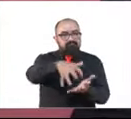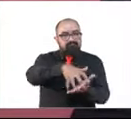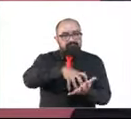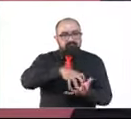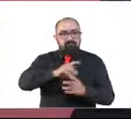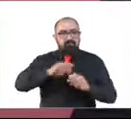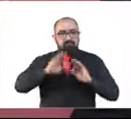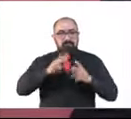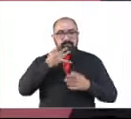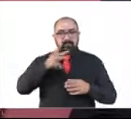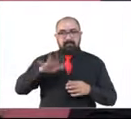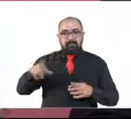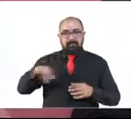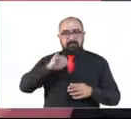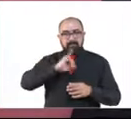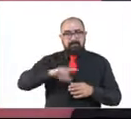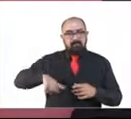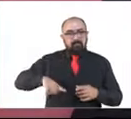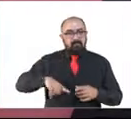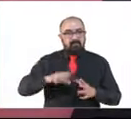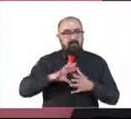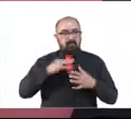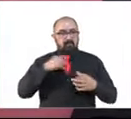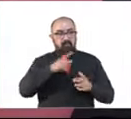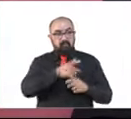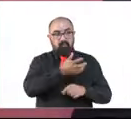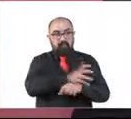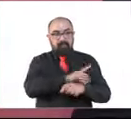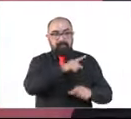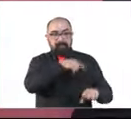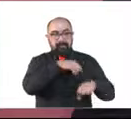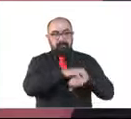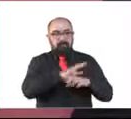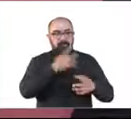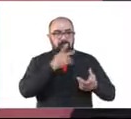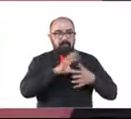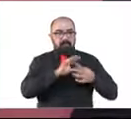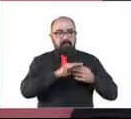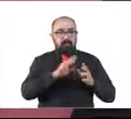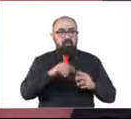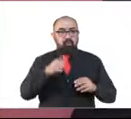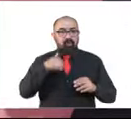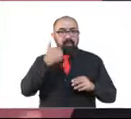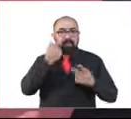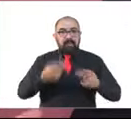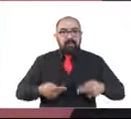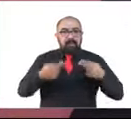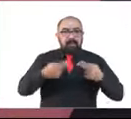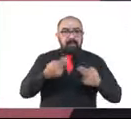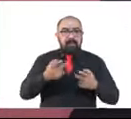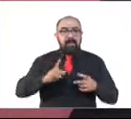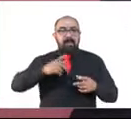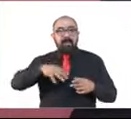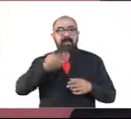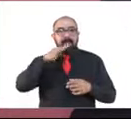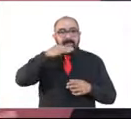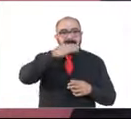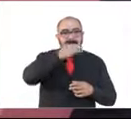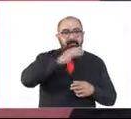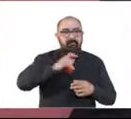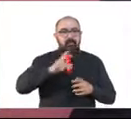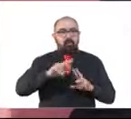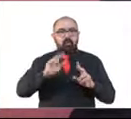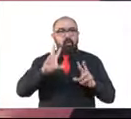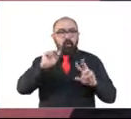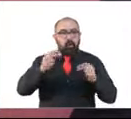la jefa de gobierno. Pero estaba con un compañero y decía, es que nosotros queremos vender elotes, árboles, no lotes, ¿no? Y entonces me